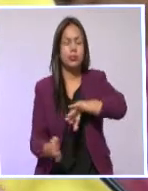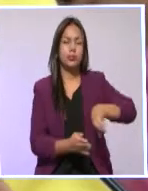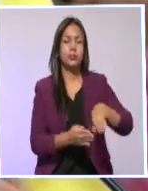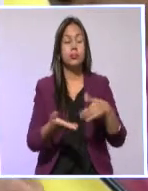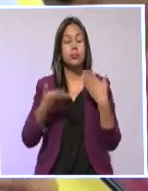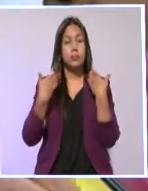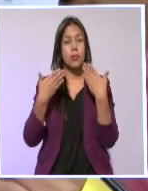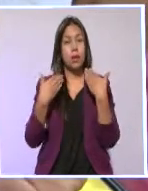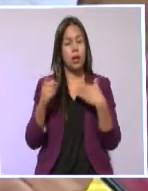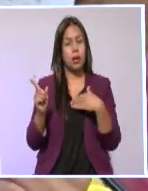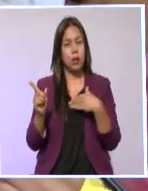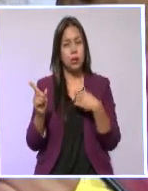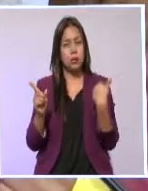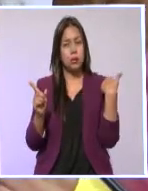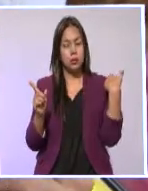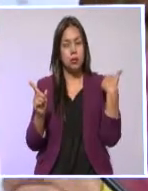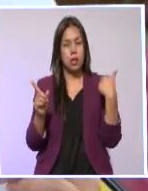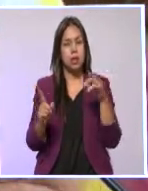Guayaquil tiene